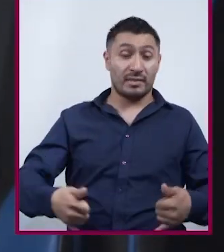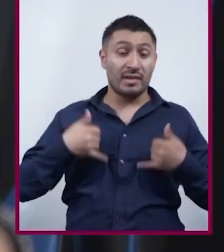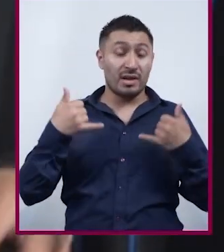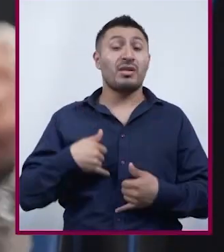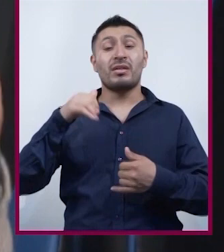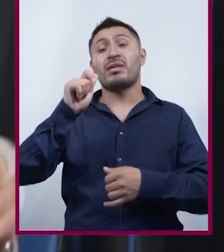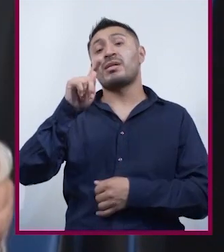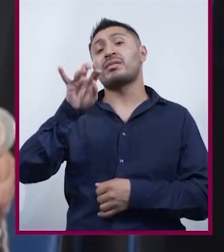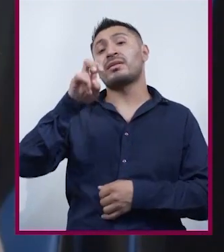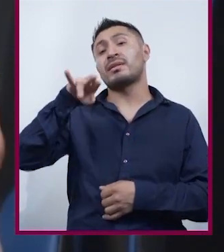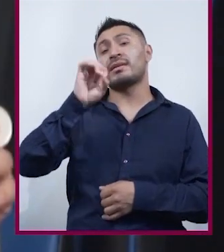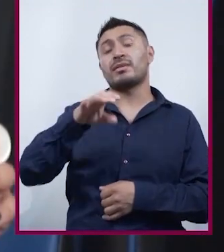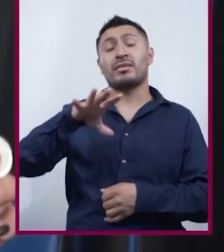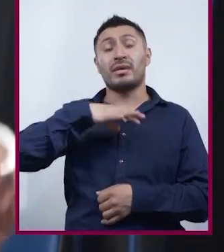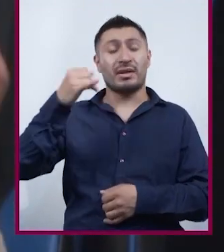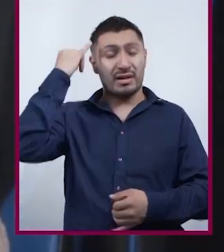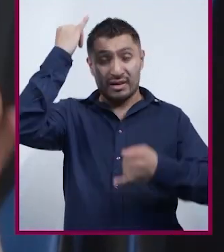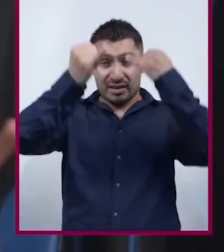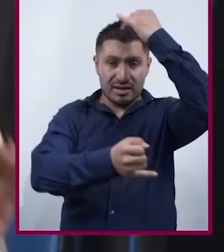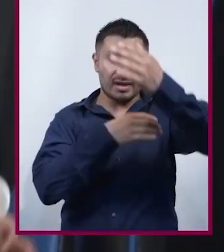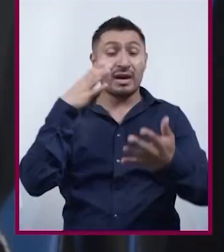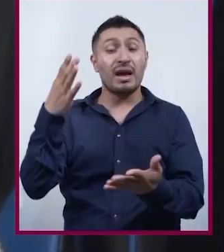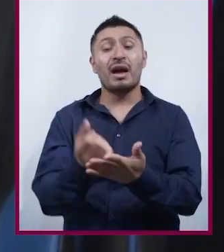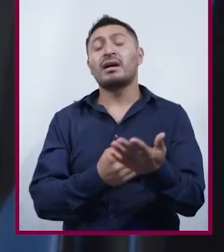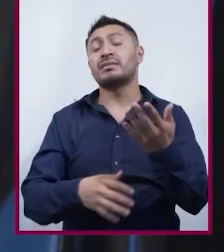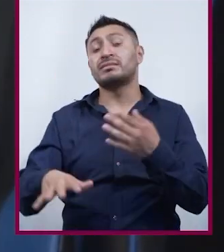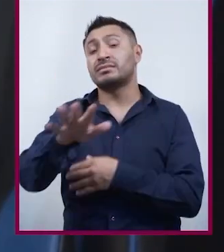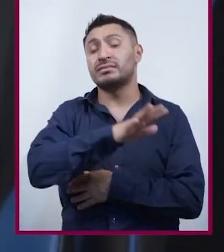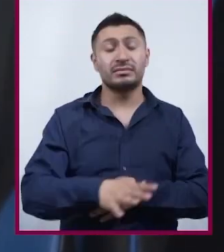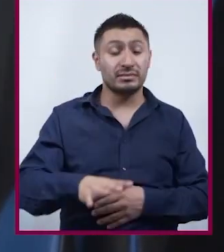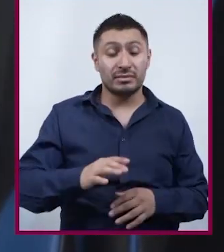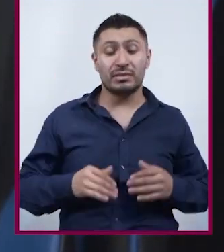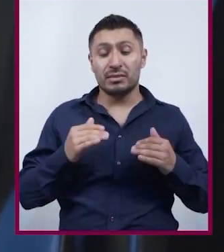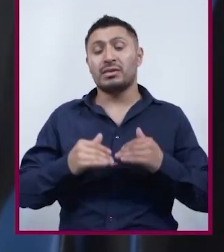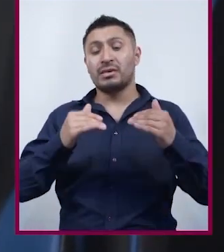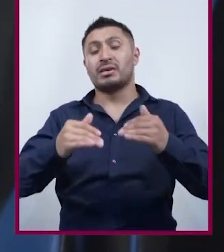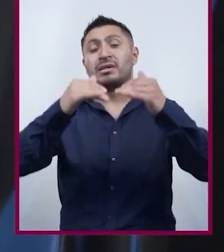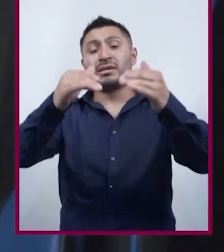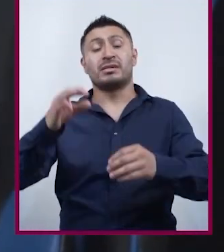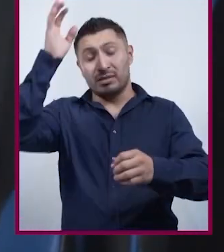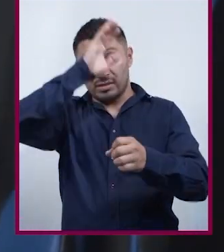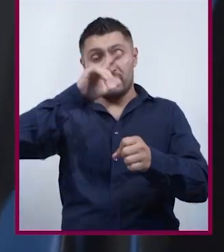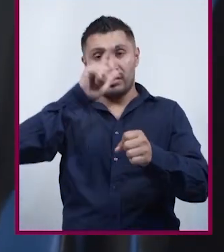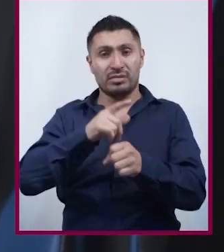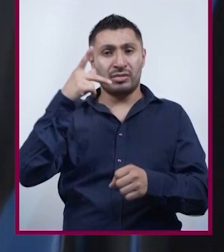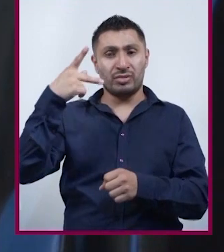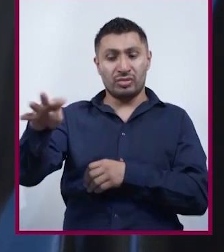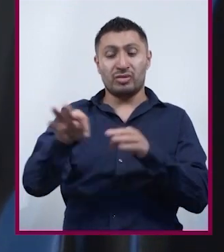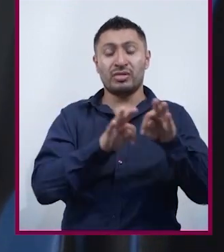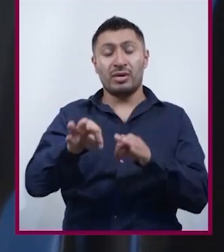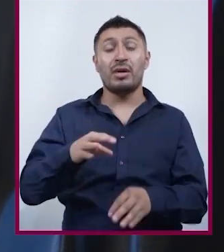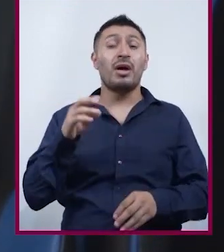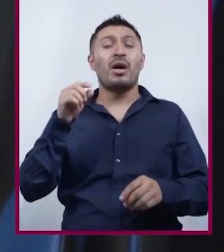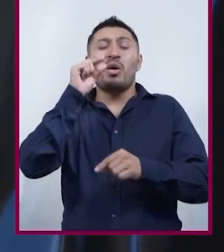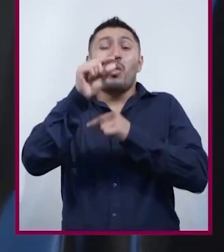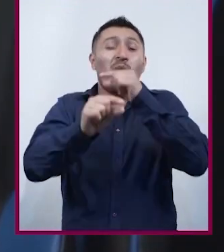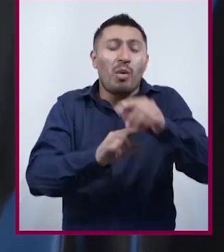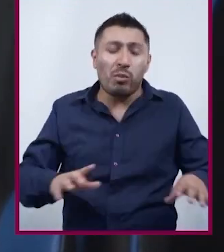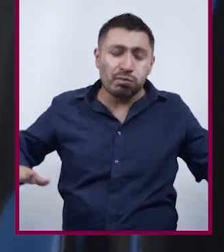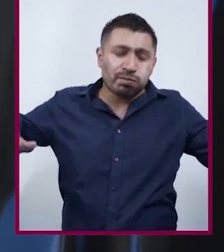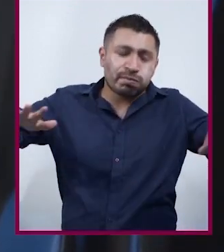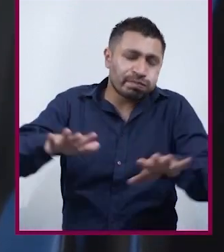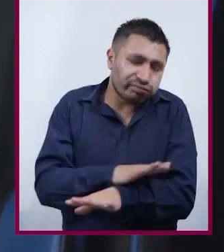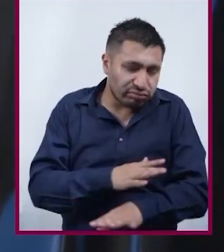del Ateneo consolidaban sus ideas y ganaban terreno en el ámbito cultural, su accionar político se volvía cada vez más